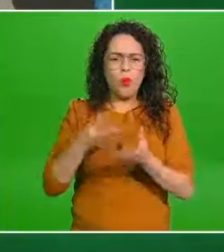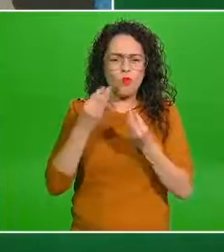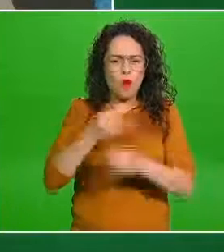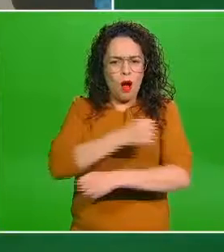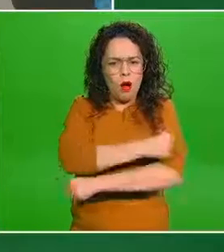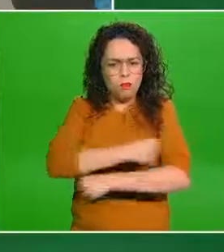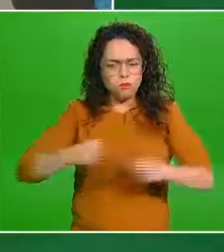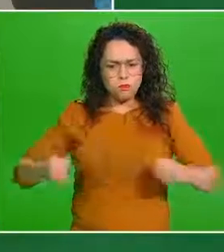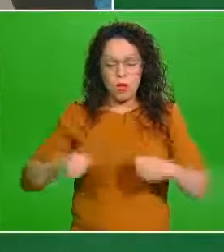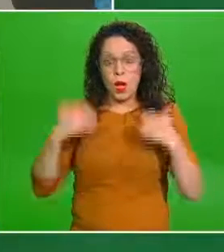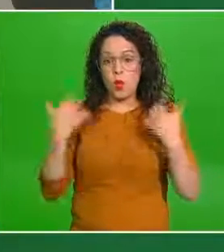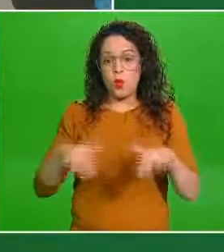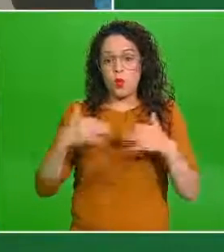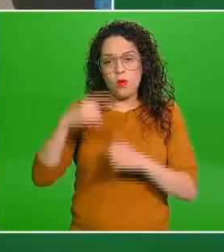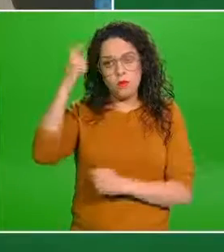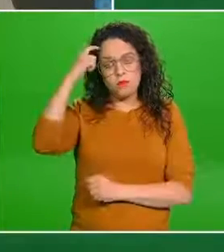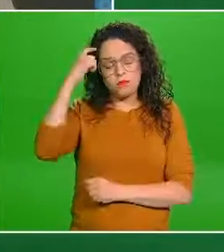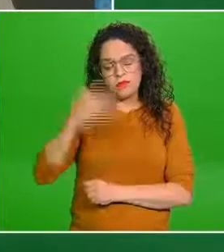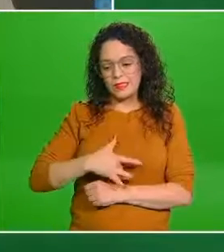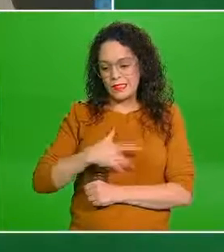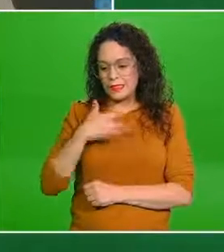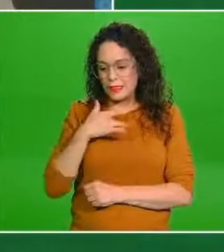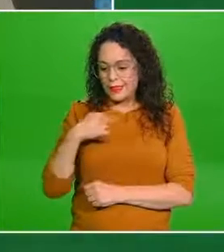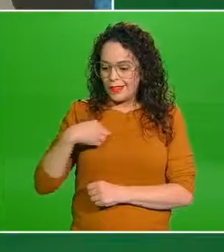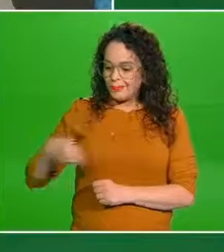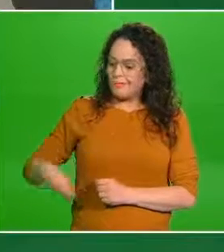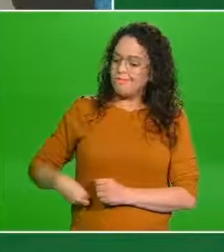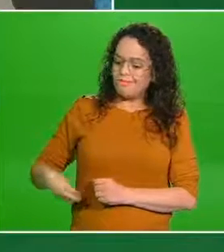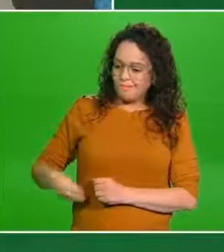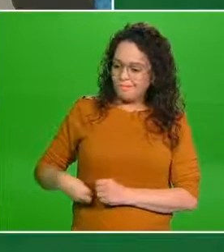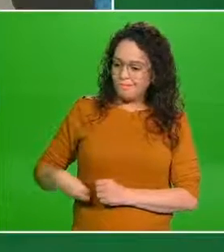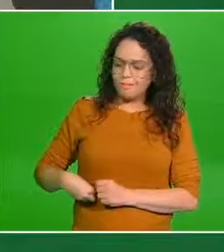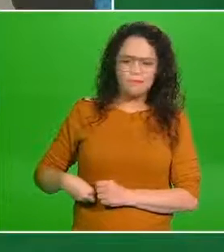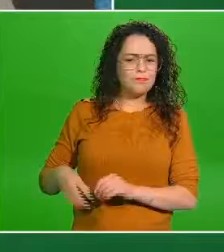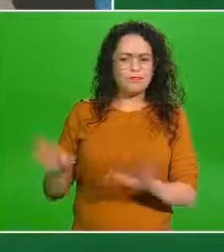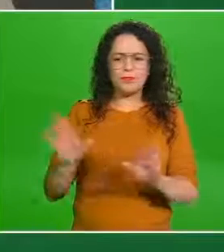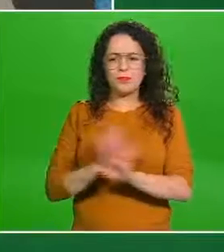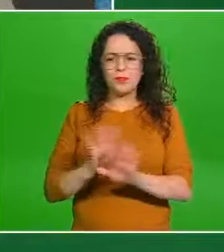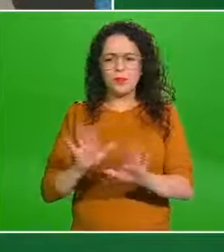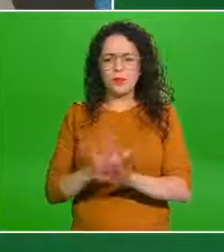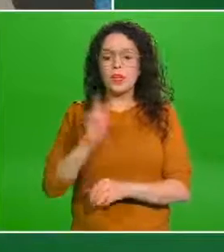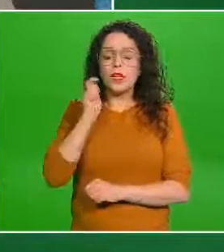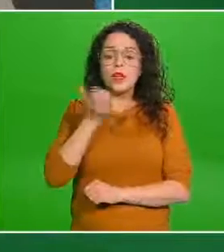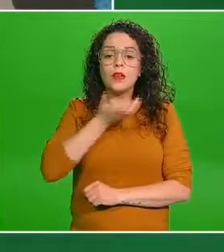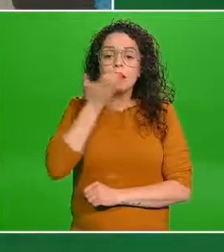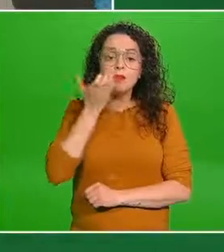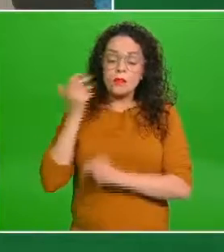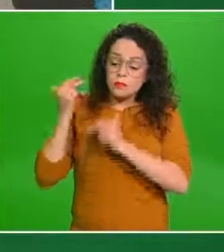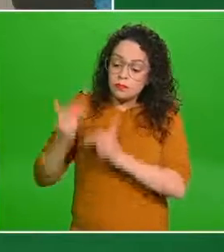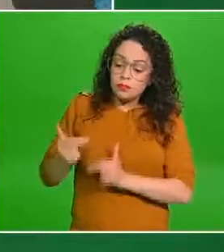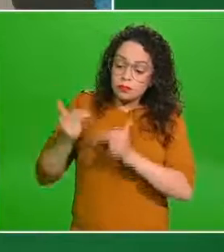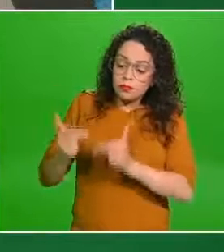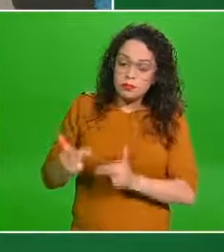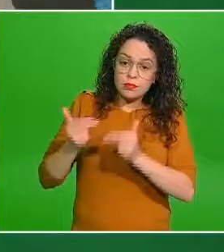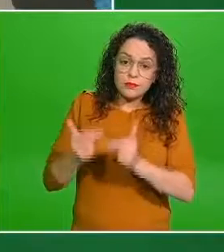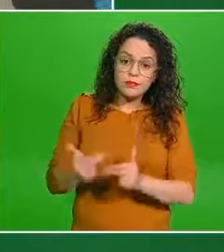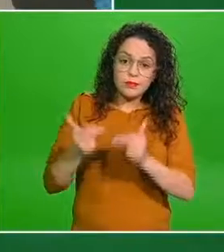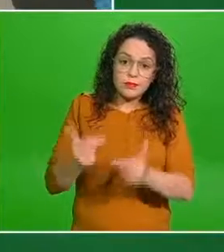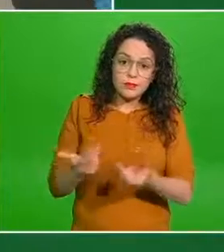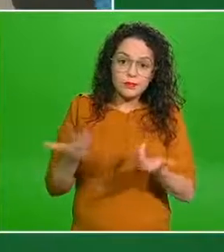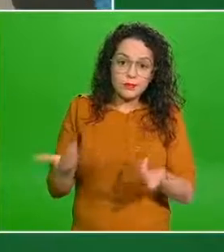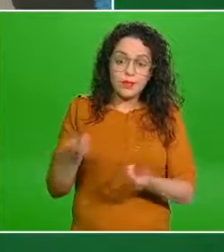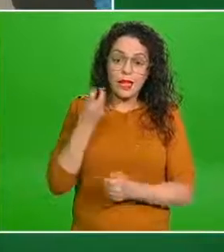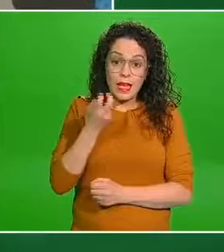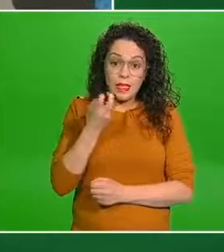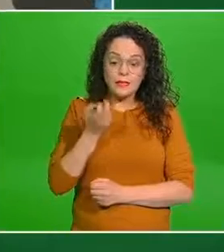de culpa muy importante. No hay culpables. Venimos siguiendo patrones y hábitos de alimentación muy arraigados que nos